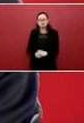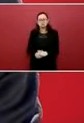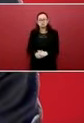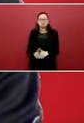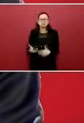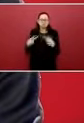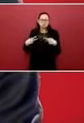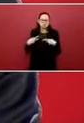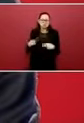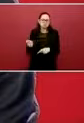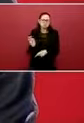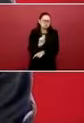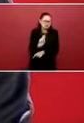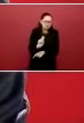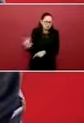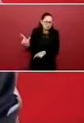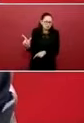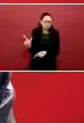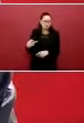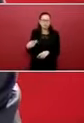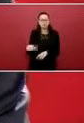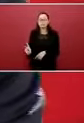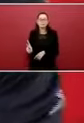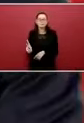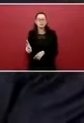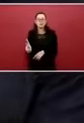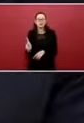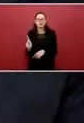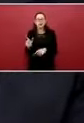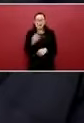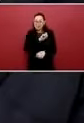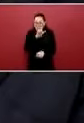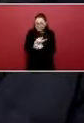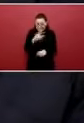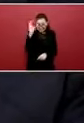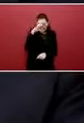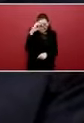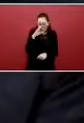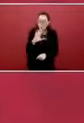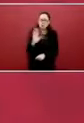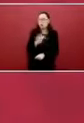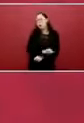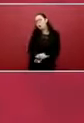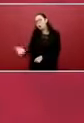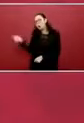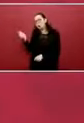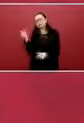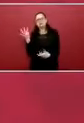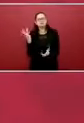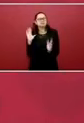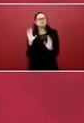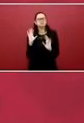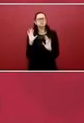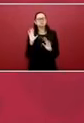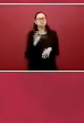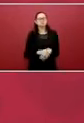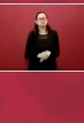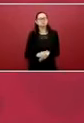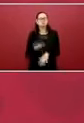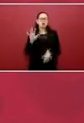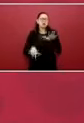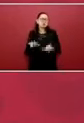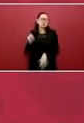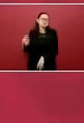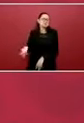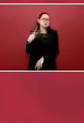profesional no necesariamente especializado. a veces hasta un